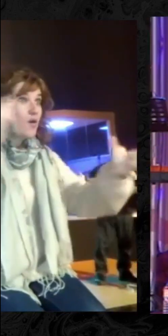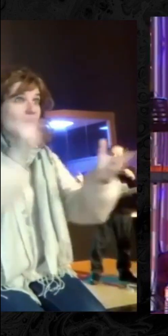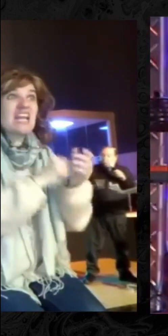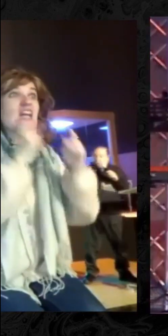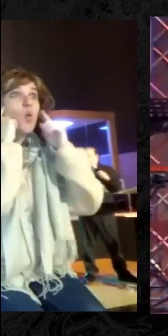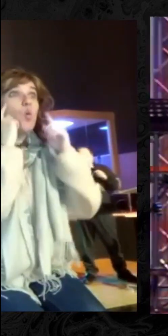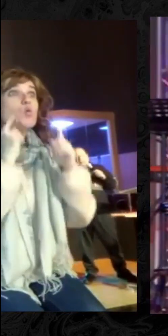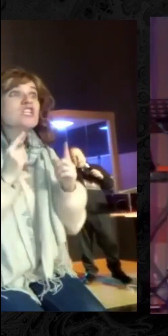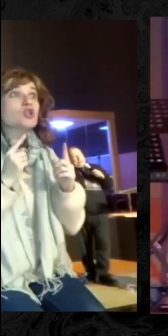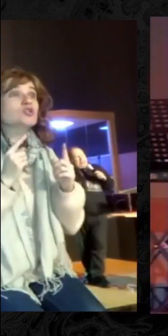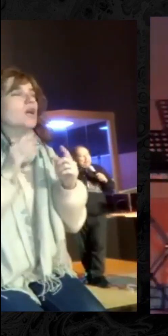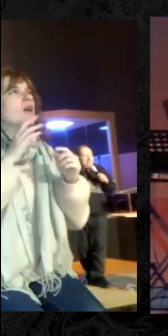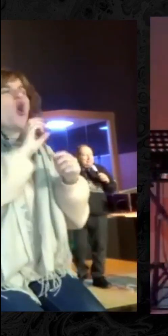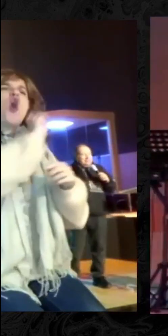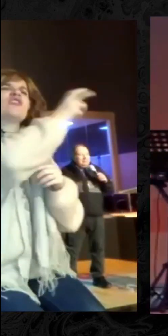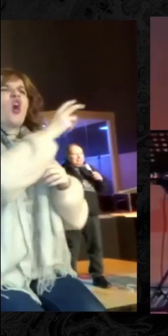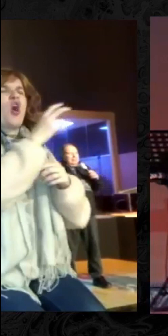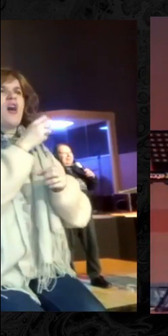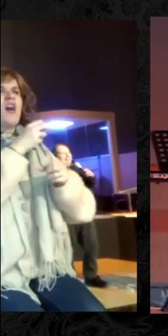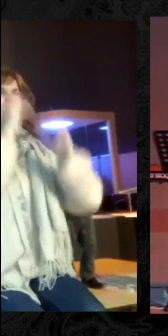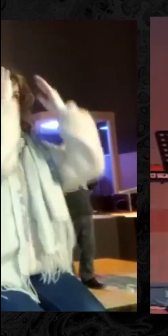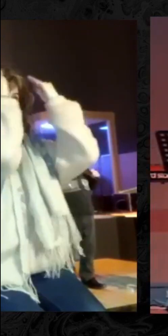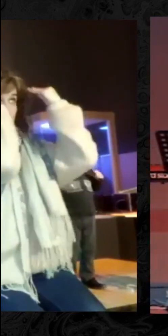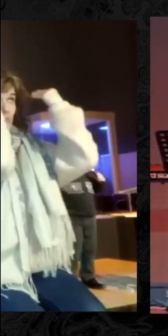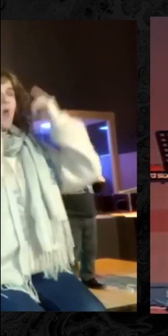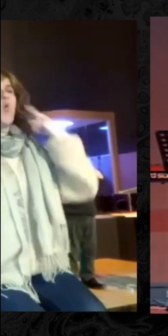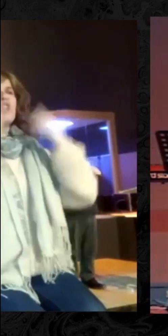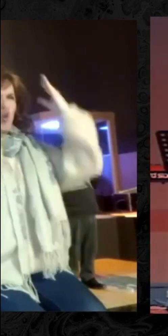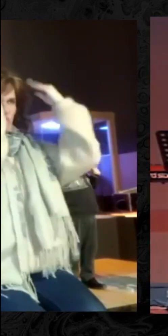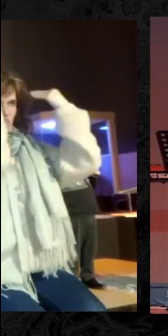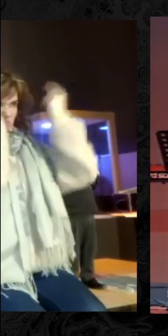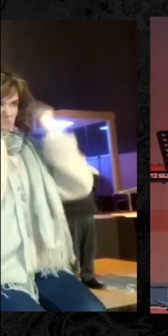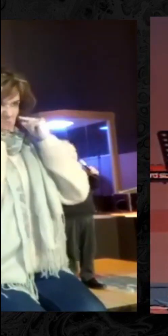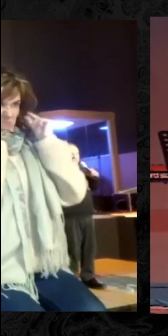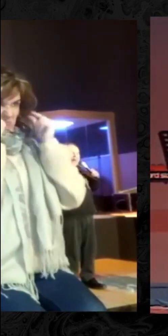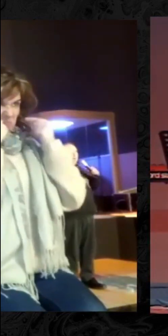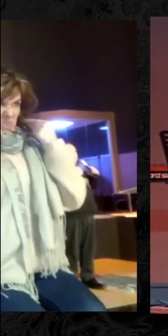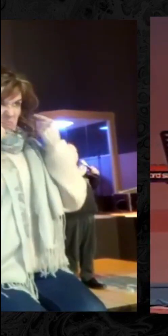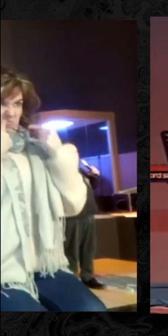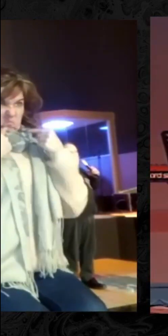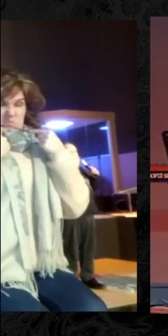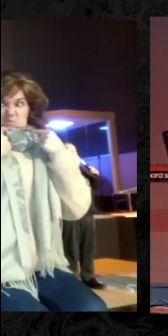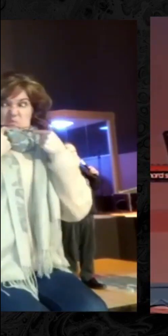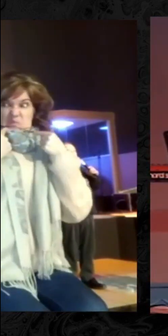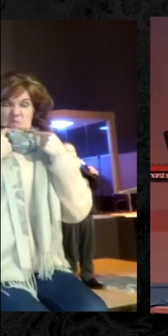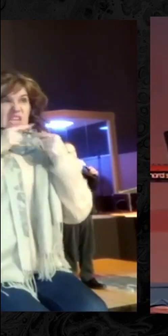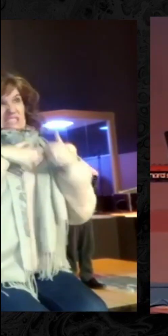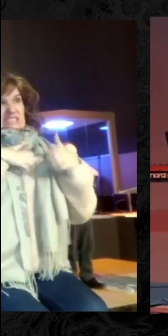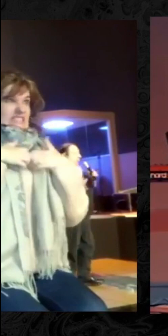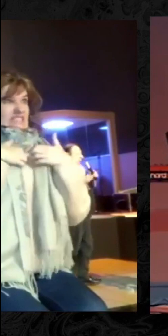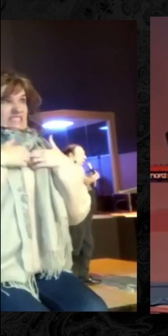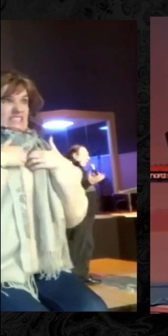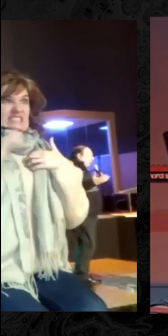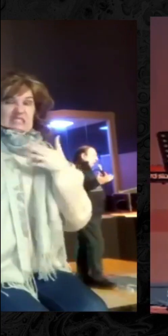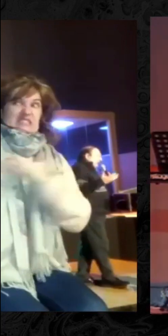judíos ortodoxos no les pueden parar no le pueden parar porque cada día aumenta Entonces